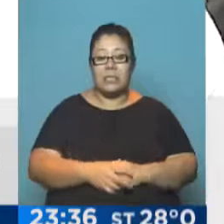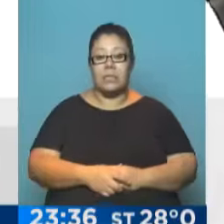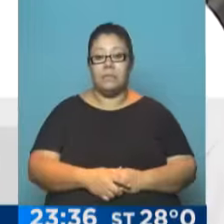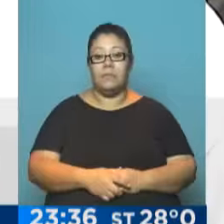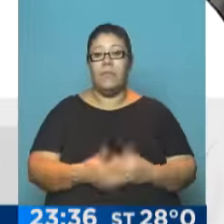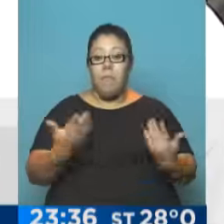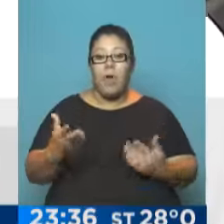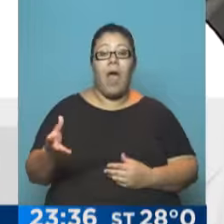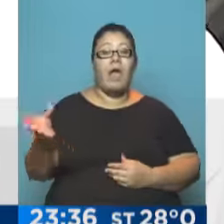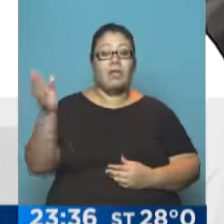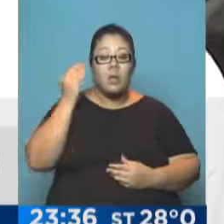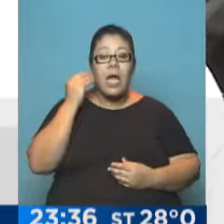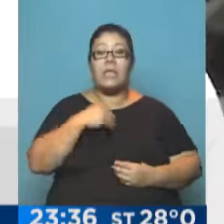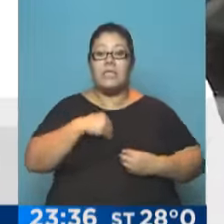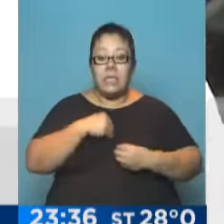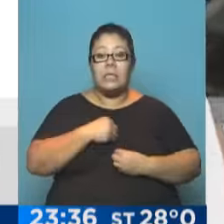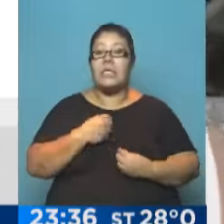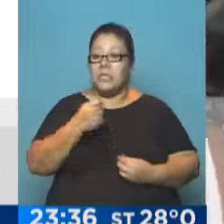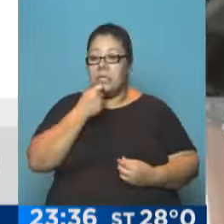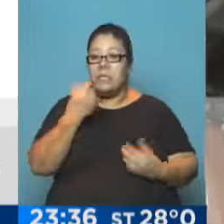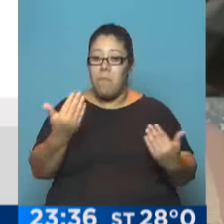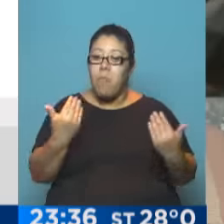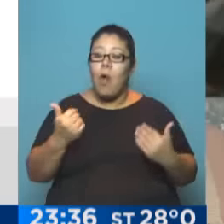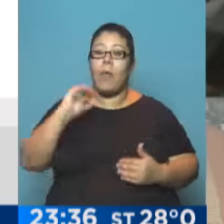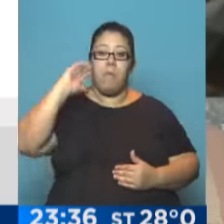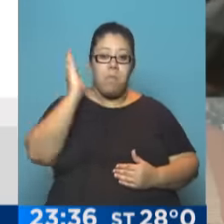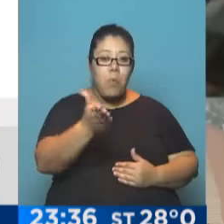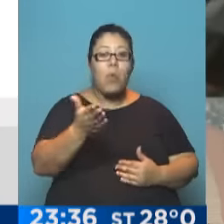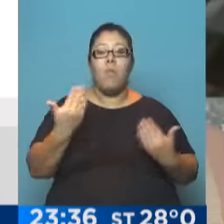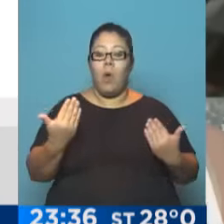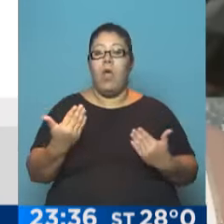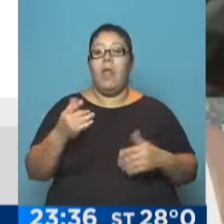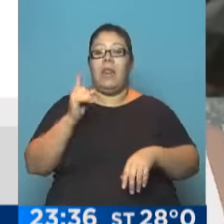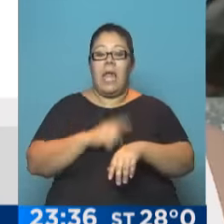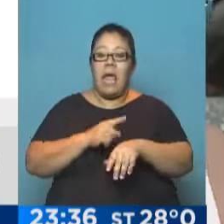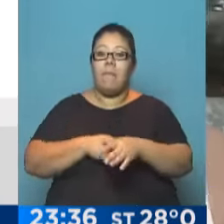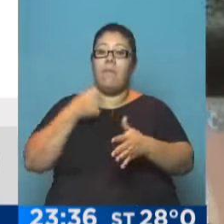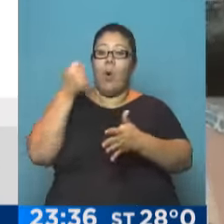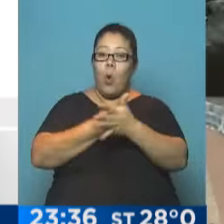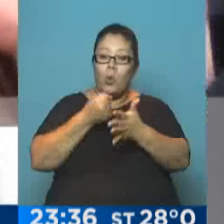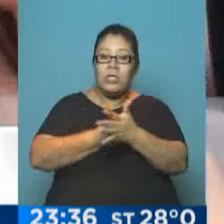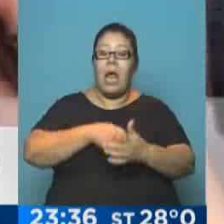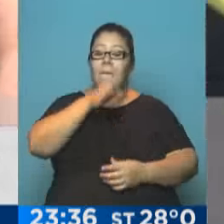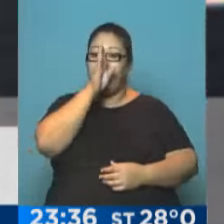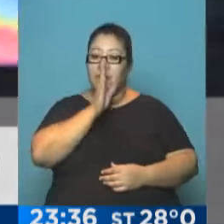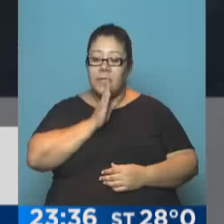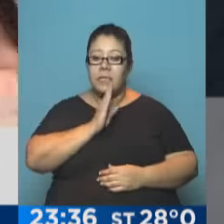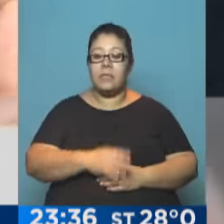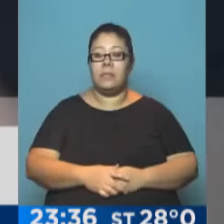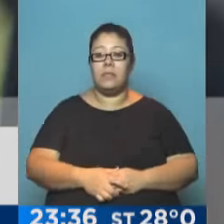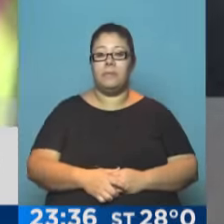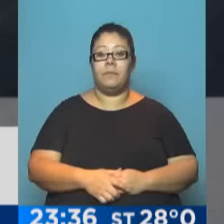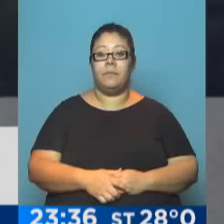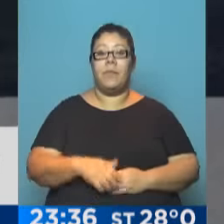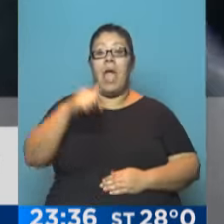nada, pueda escucharlo y pueda sentir que sí se puede salir adelante con tiempo, con paciencia. Veremos cuáles son los